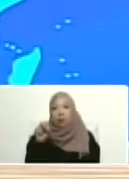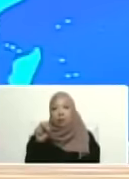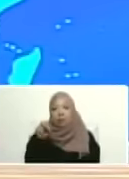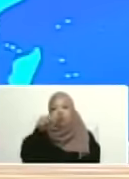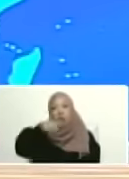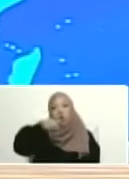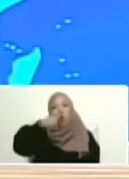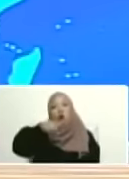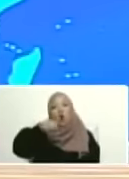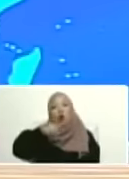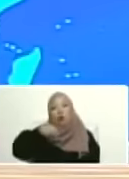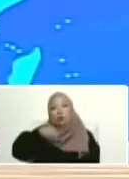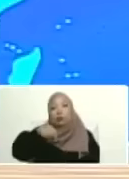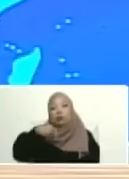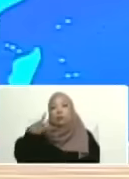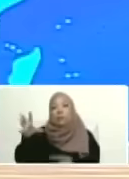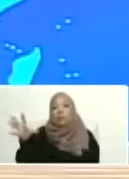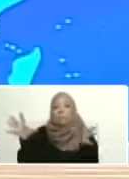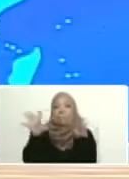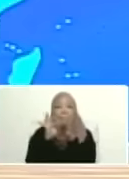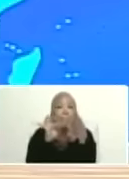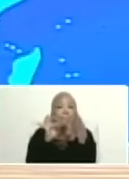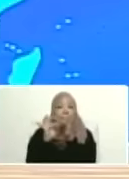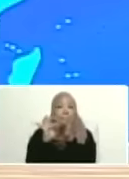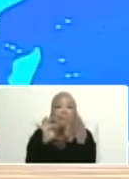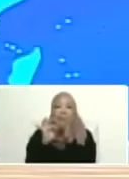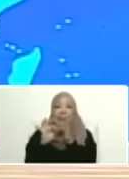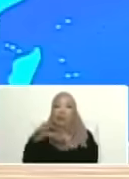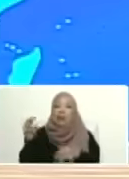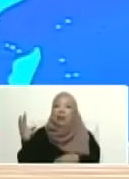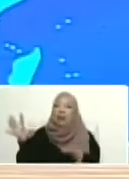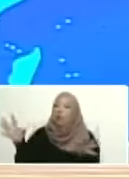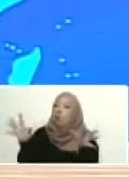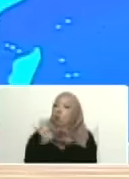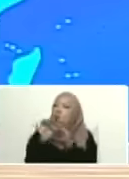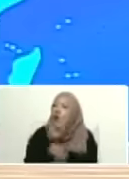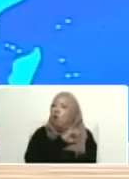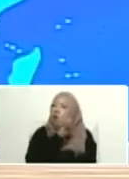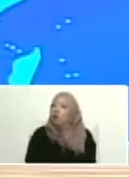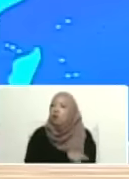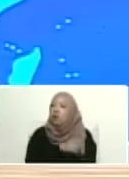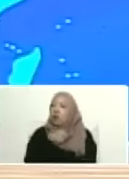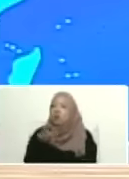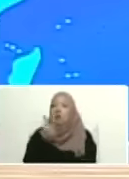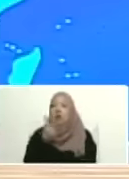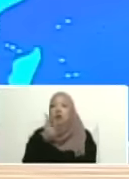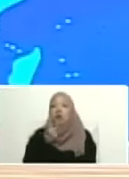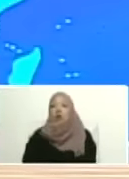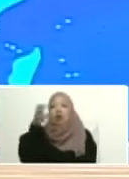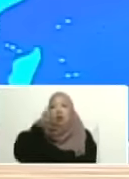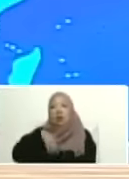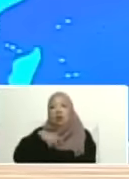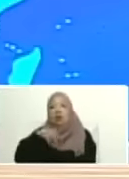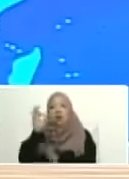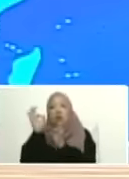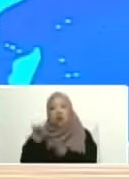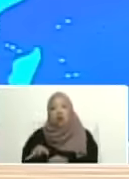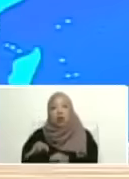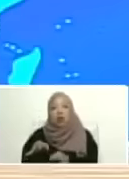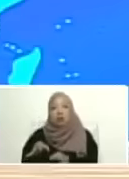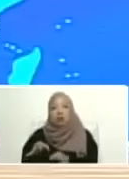hoy estamos más unidos que nunca, hoy estamos más fuertes que nunca. Hoy Venezuela tiene un Estado